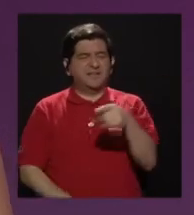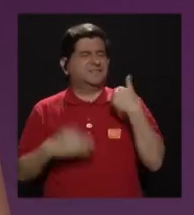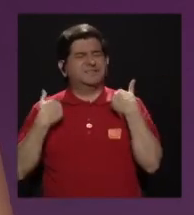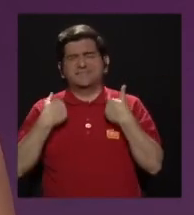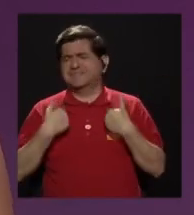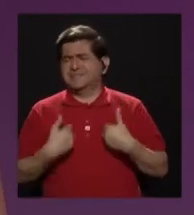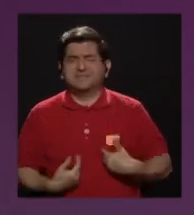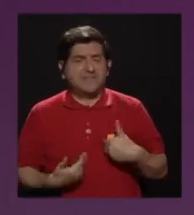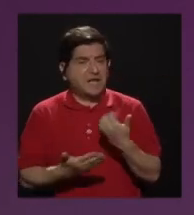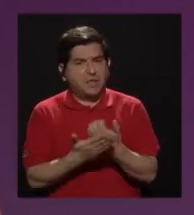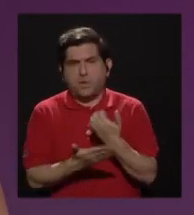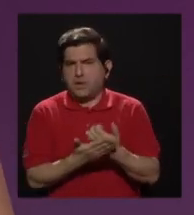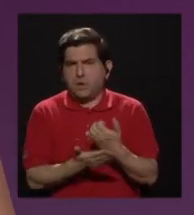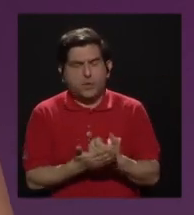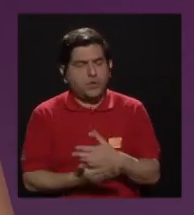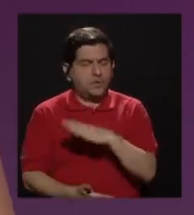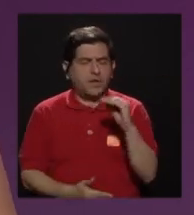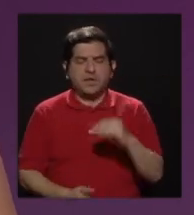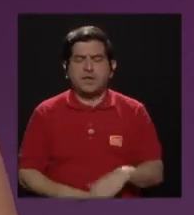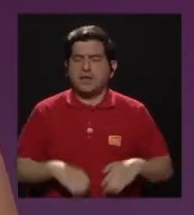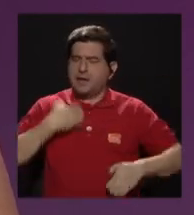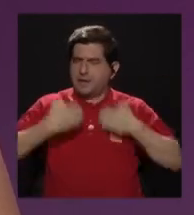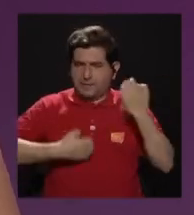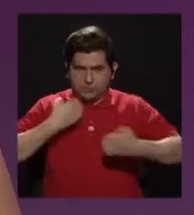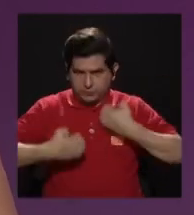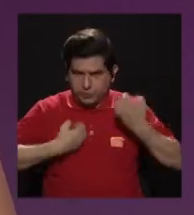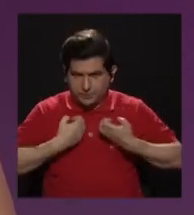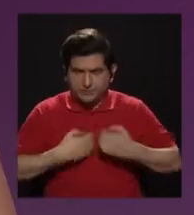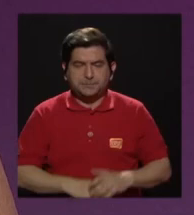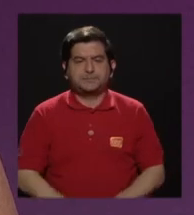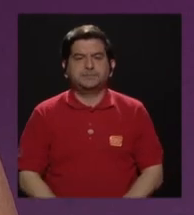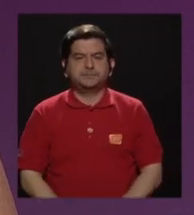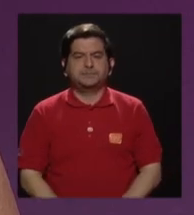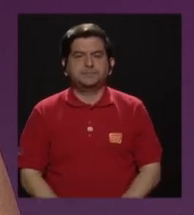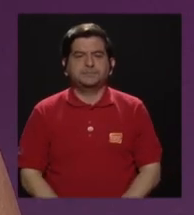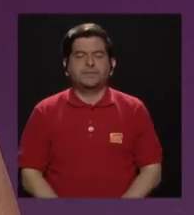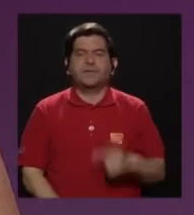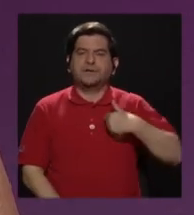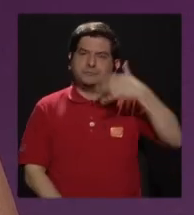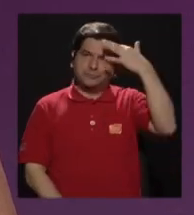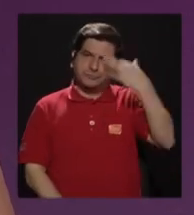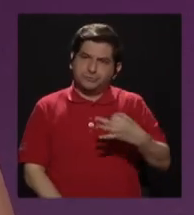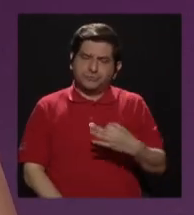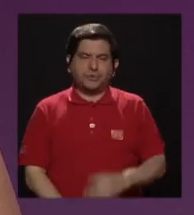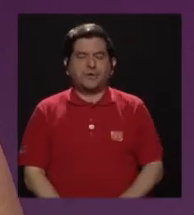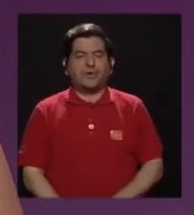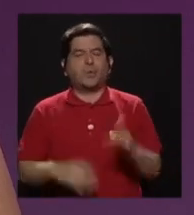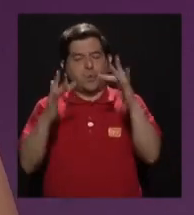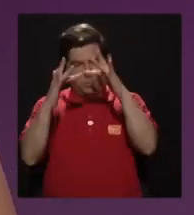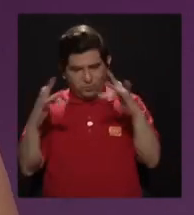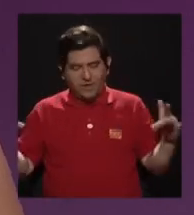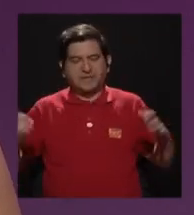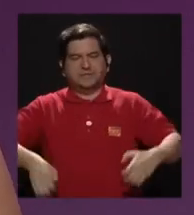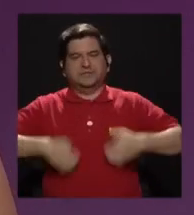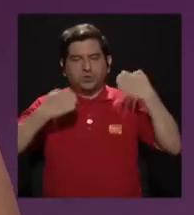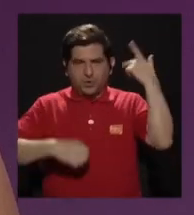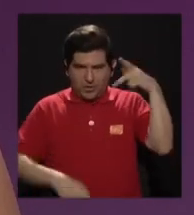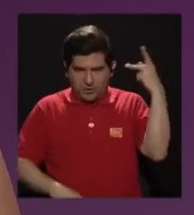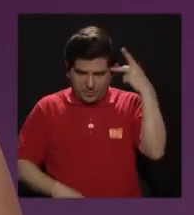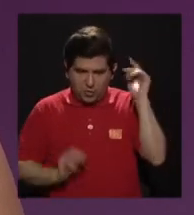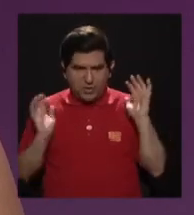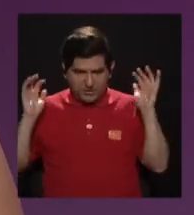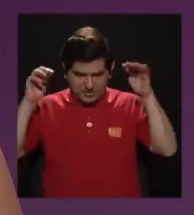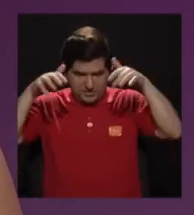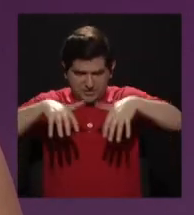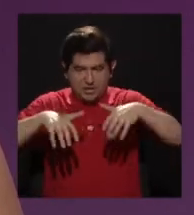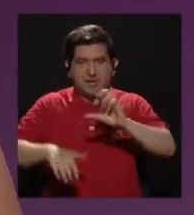desgastante económicamente y también emocionalmente. Entonces, creo que hay un gran vacío en la política